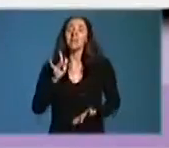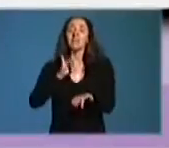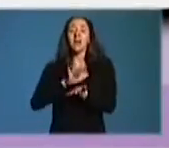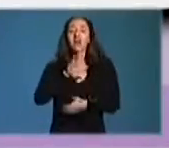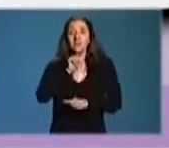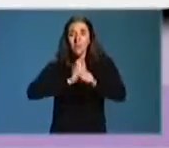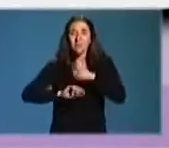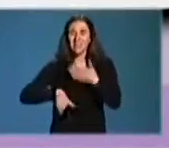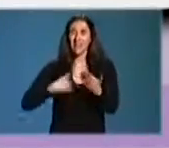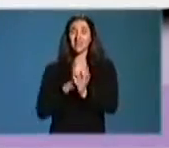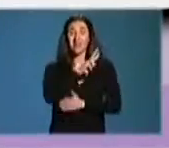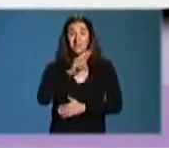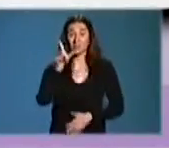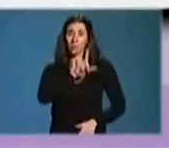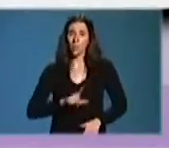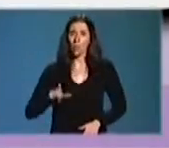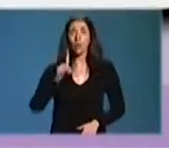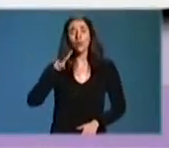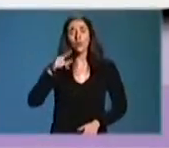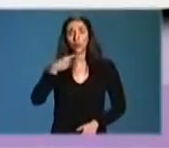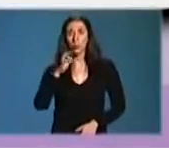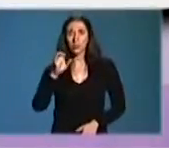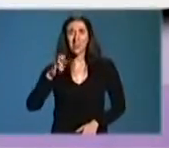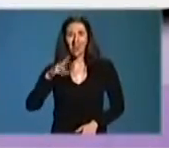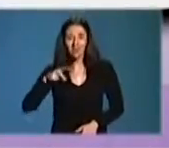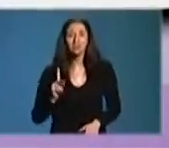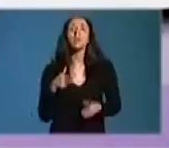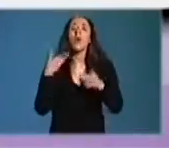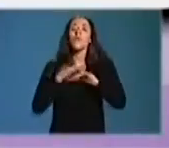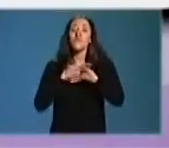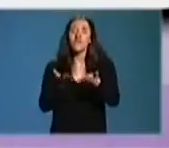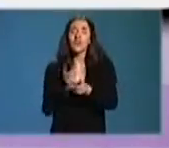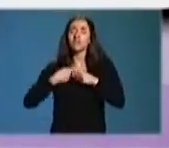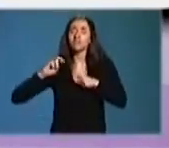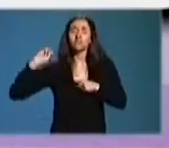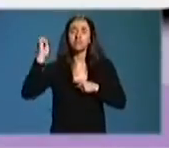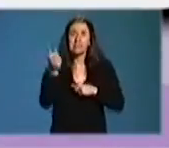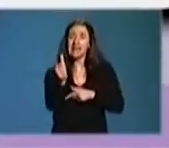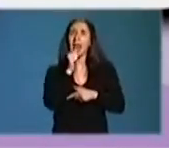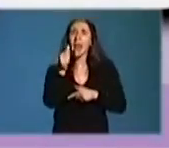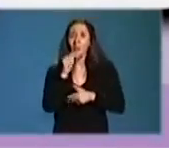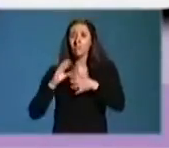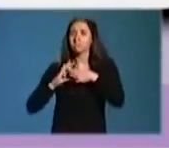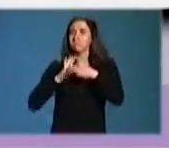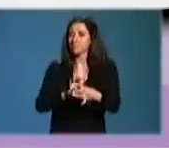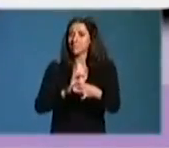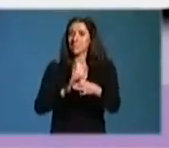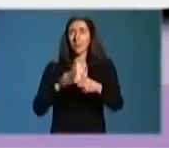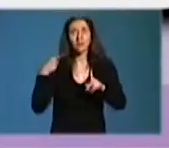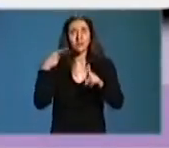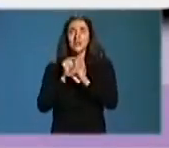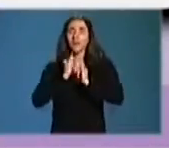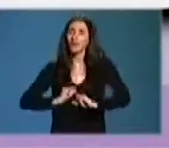julio 22 luego te ando ofrecerá una diversidad de actividades acuáticas dominio para disfrutar do río como nunca antes